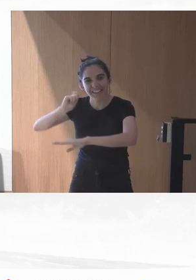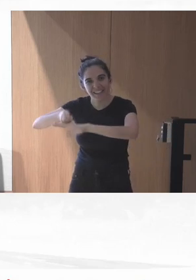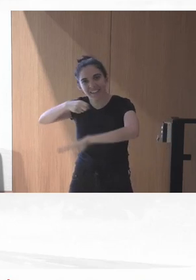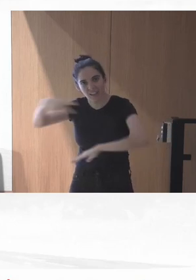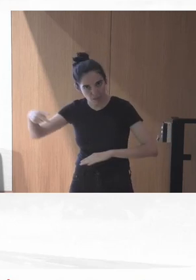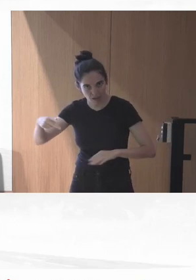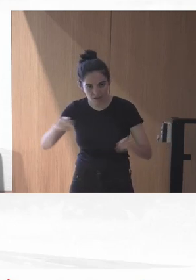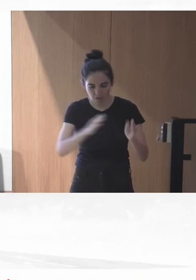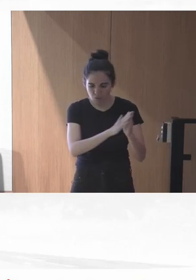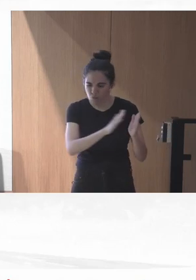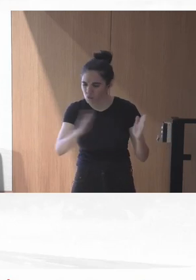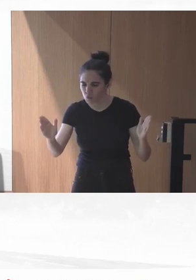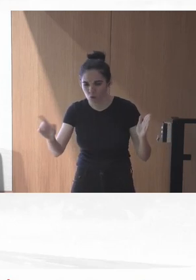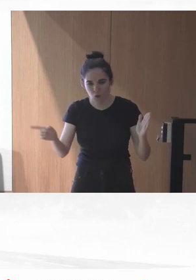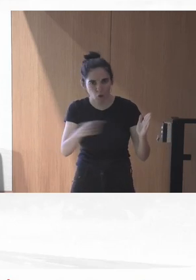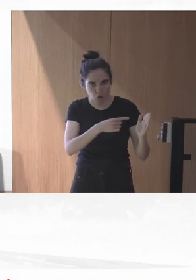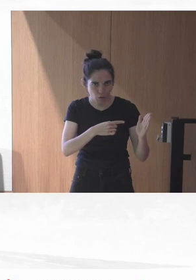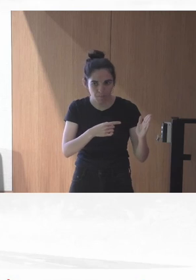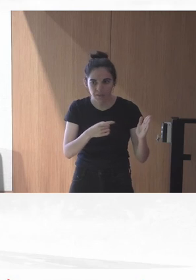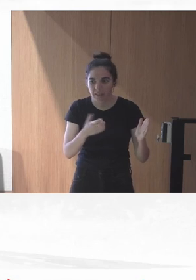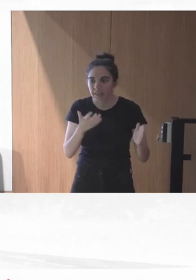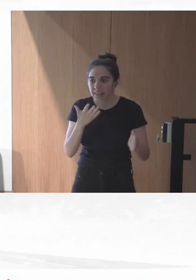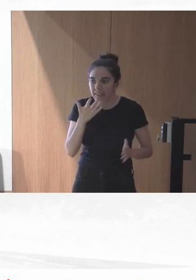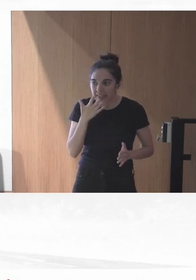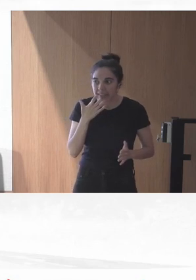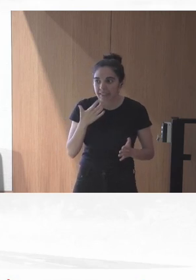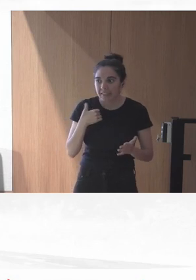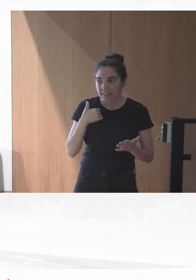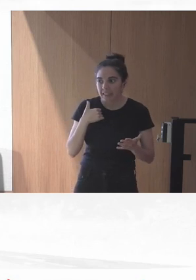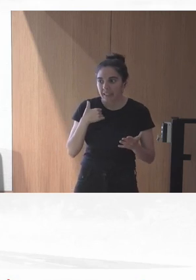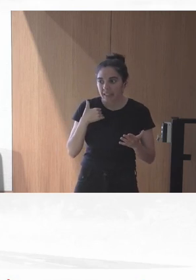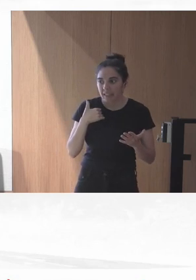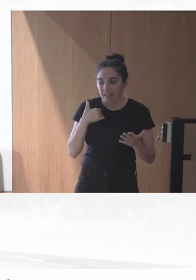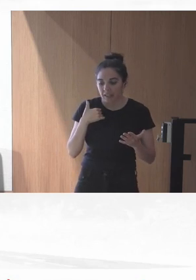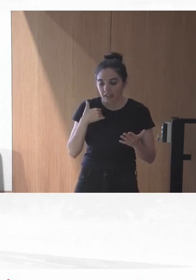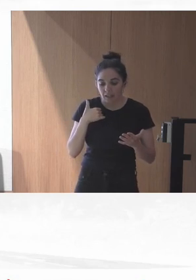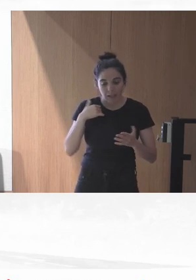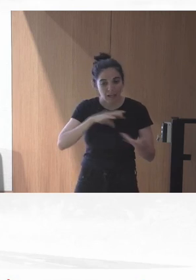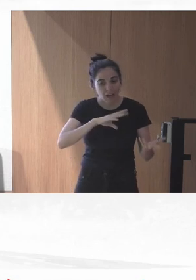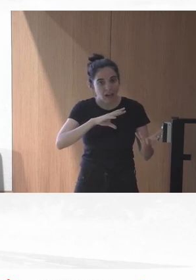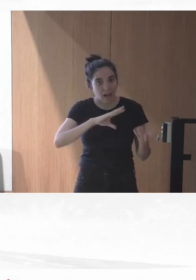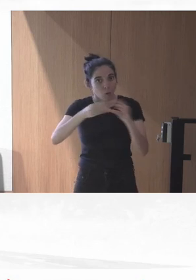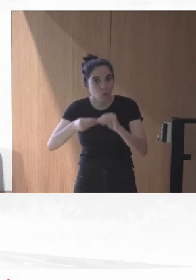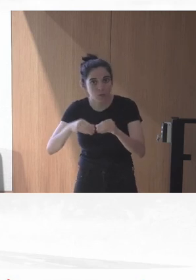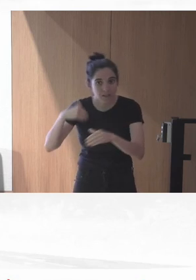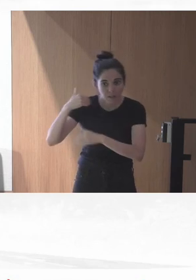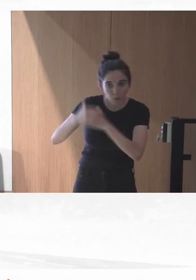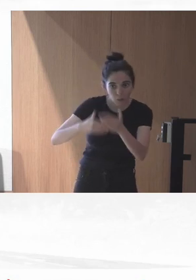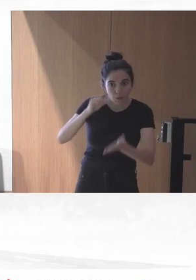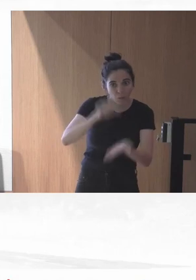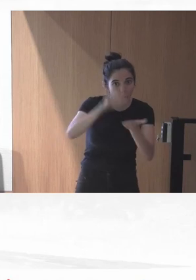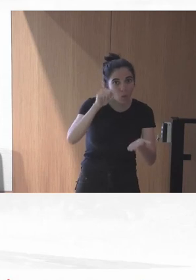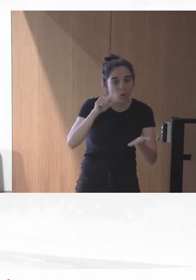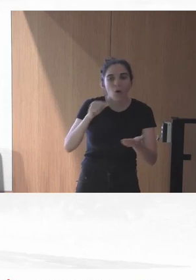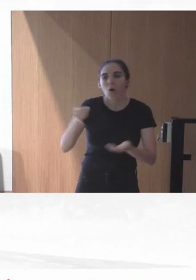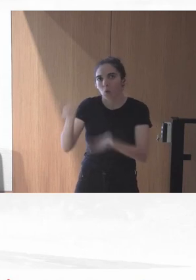final. Contra antes se pongan en marcha los ajustes de procedimiento que necesita la persona, un juicio y un procedimiento más justo